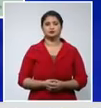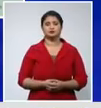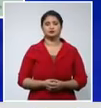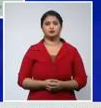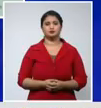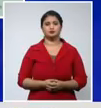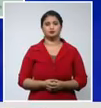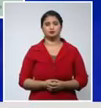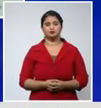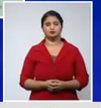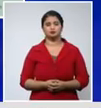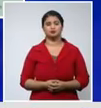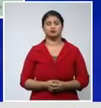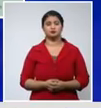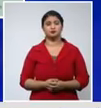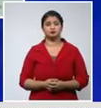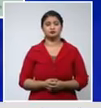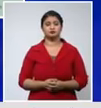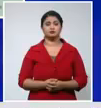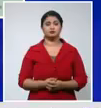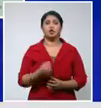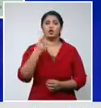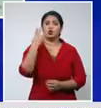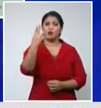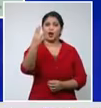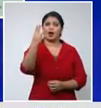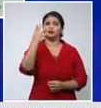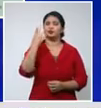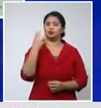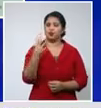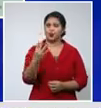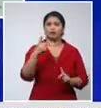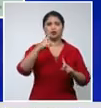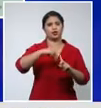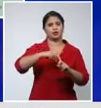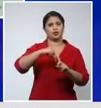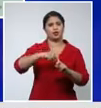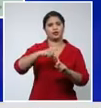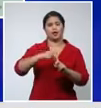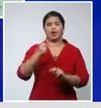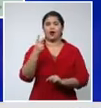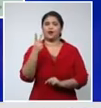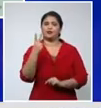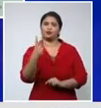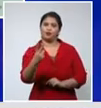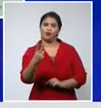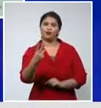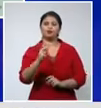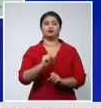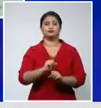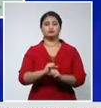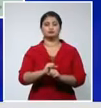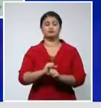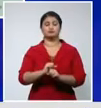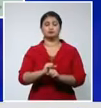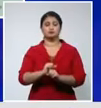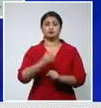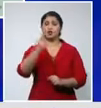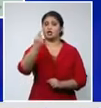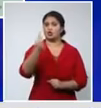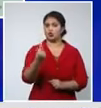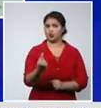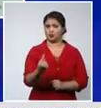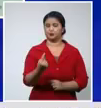y de Cabaiguán, 4 casos de cada uno, de Trinidad 2, de Tahuasco y de Jatibonico, un caso en cada